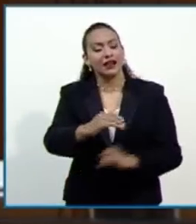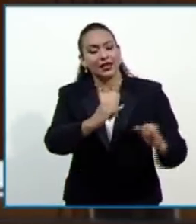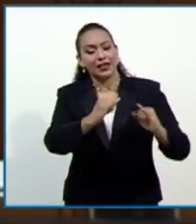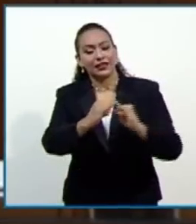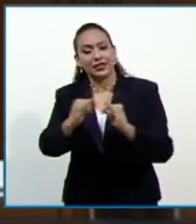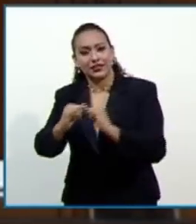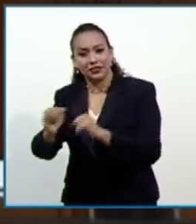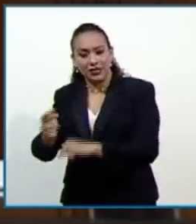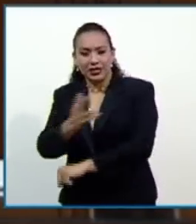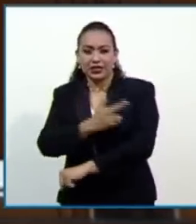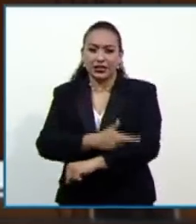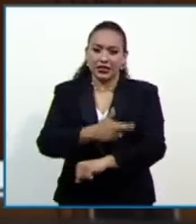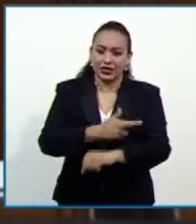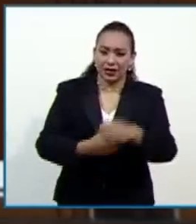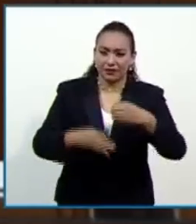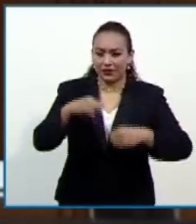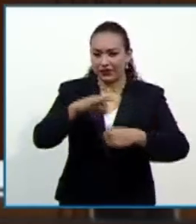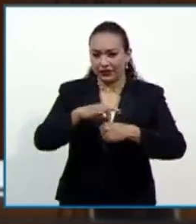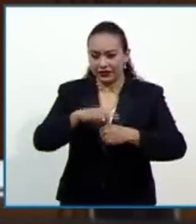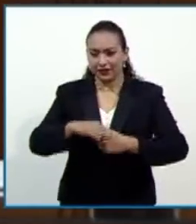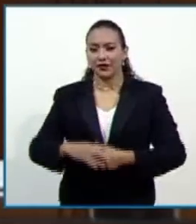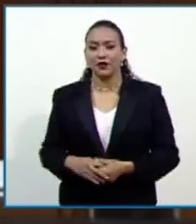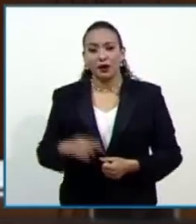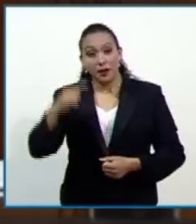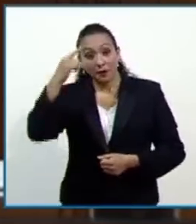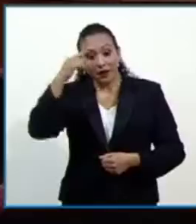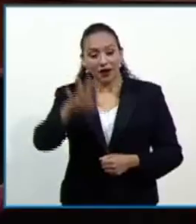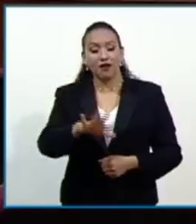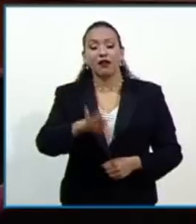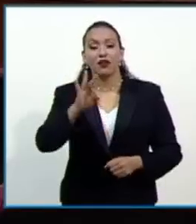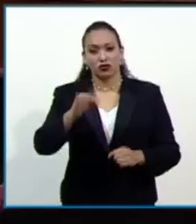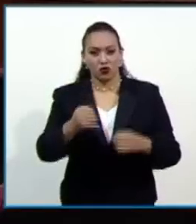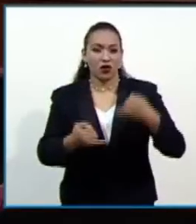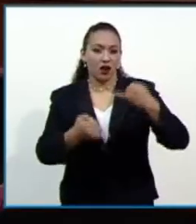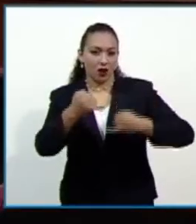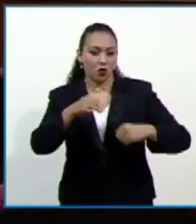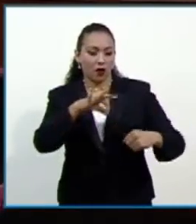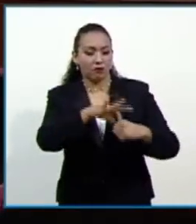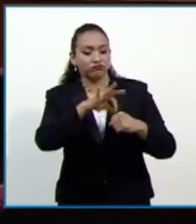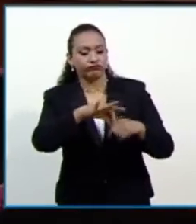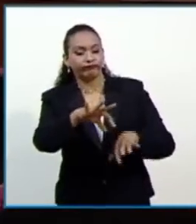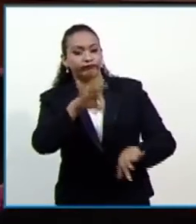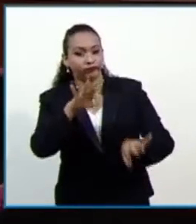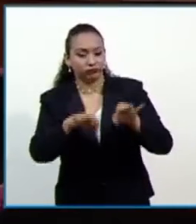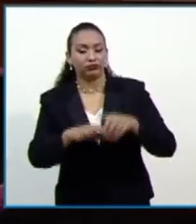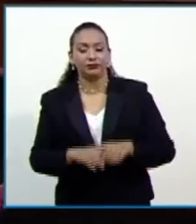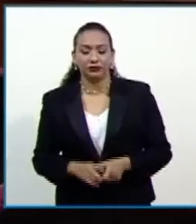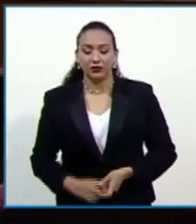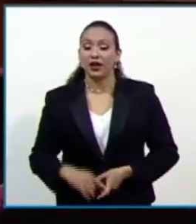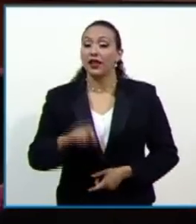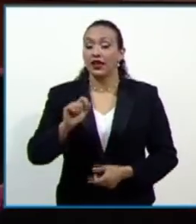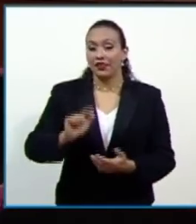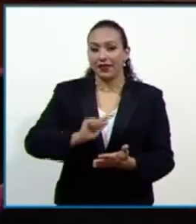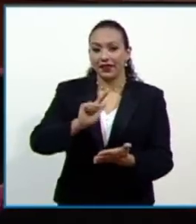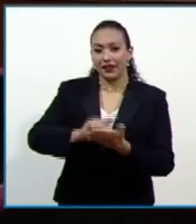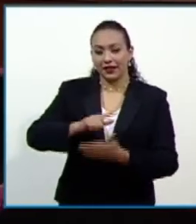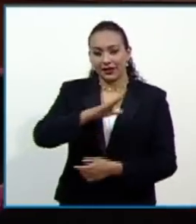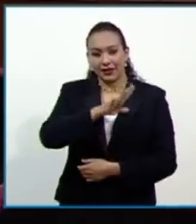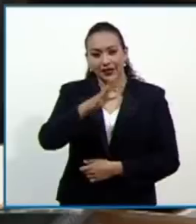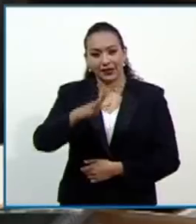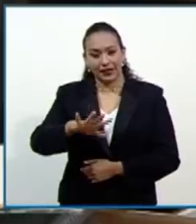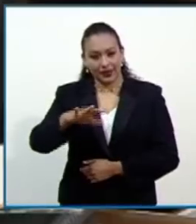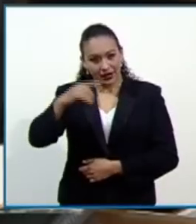Instituciones y Procedimientos Electorales para la elección de personas impartidoras de justicia, así como de la Ley General del Sistema